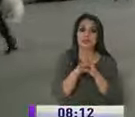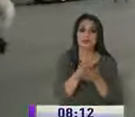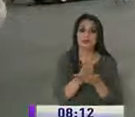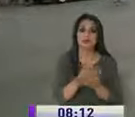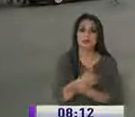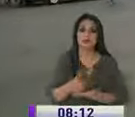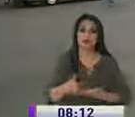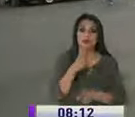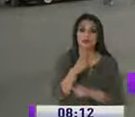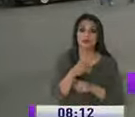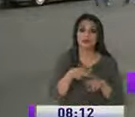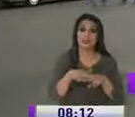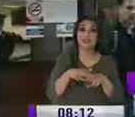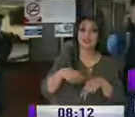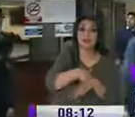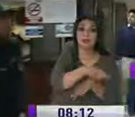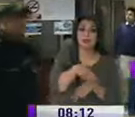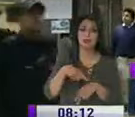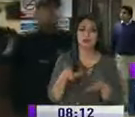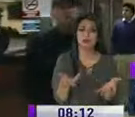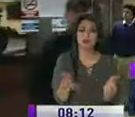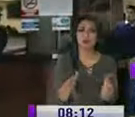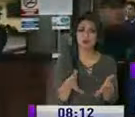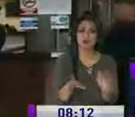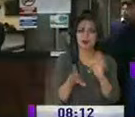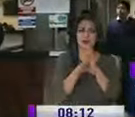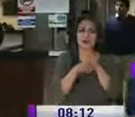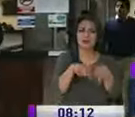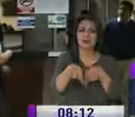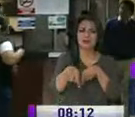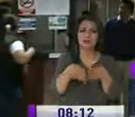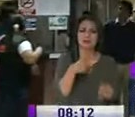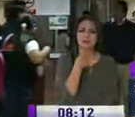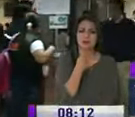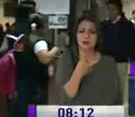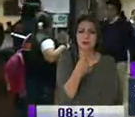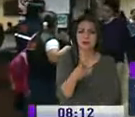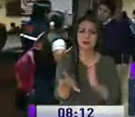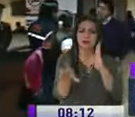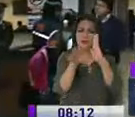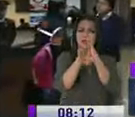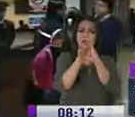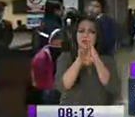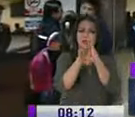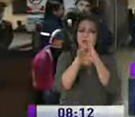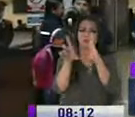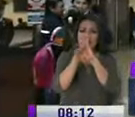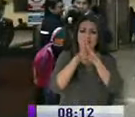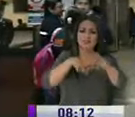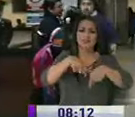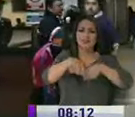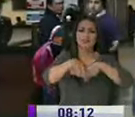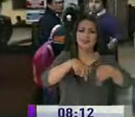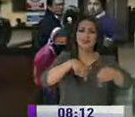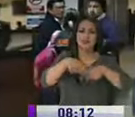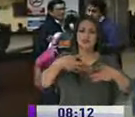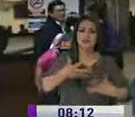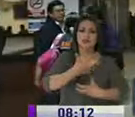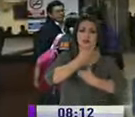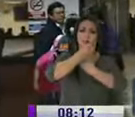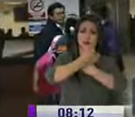el denominado taxismo de ruta. Hay que mencionar con absoluta claridad que en la legislación, en la Ley Orgánica de Tránsito, Transporte y Seguridad Vial,